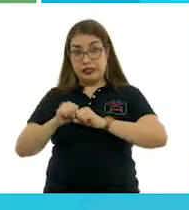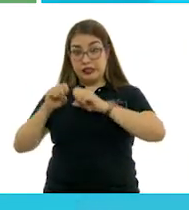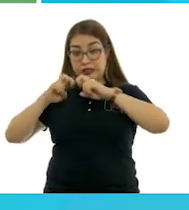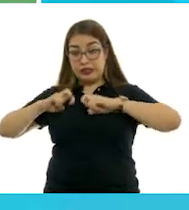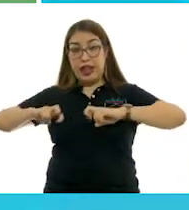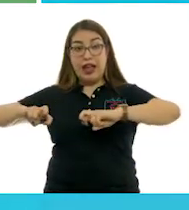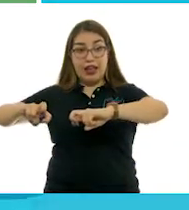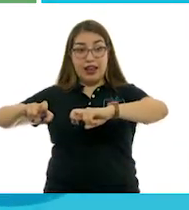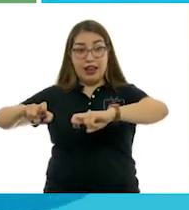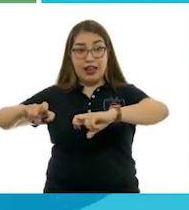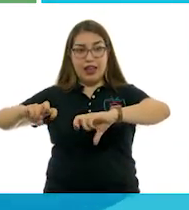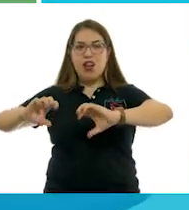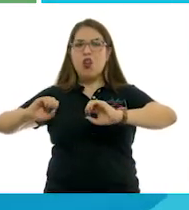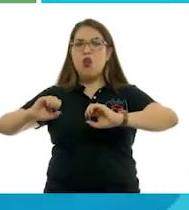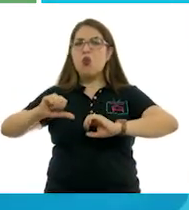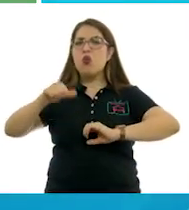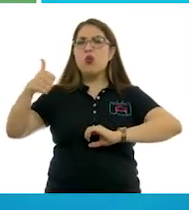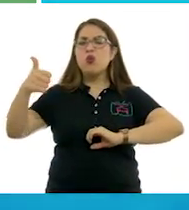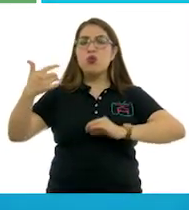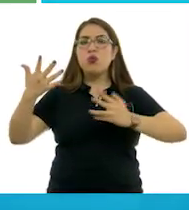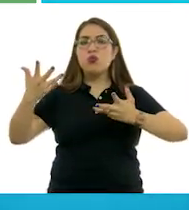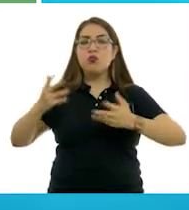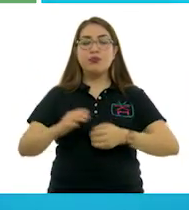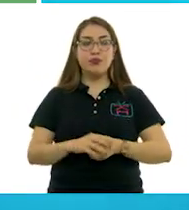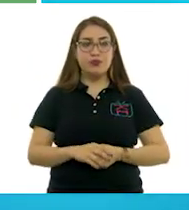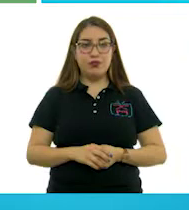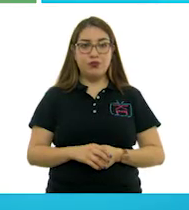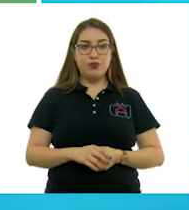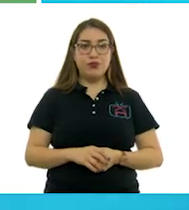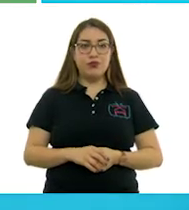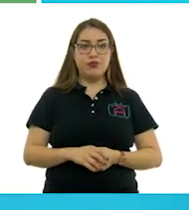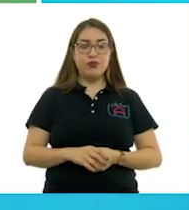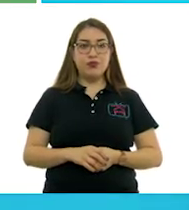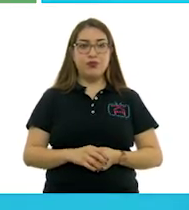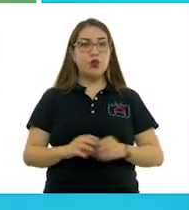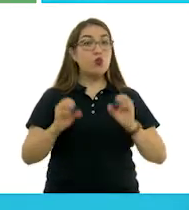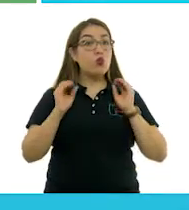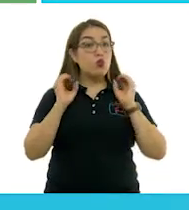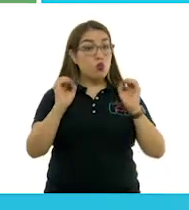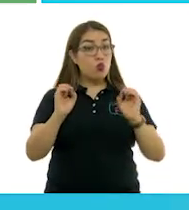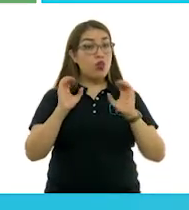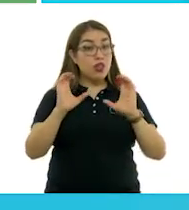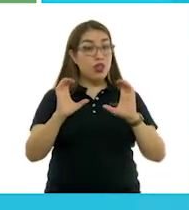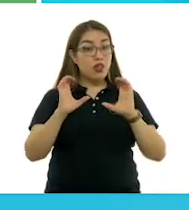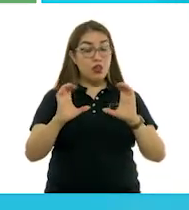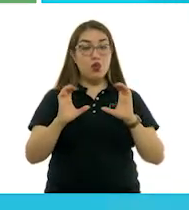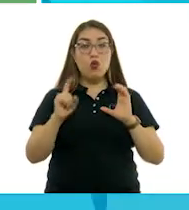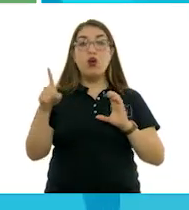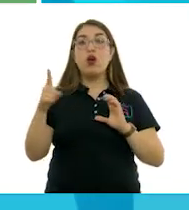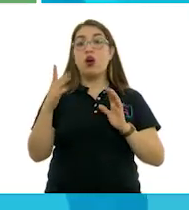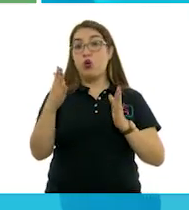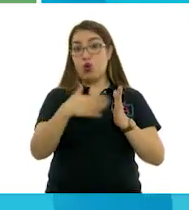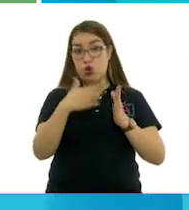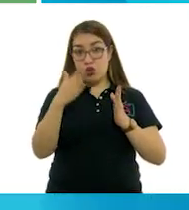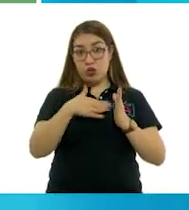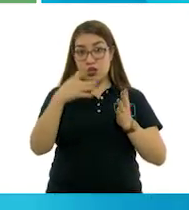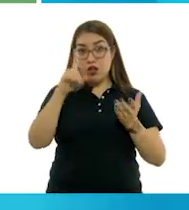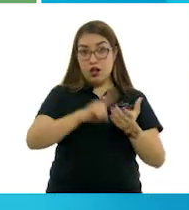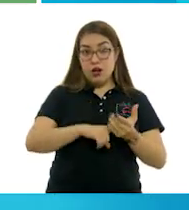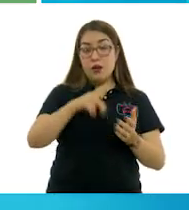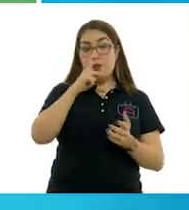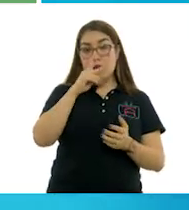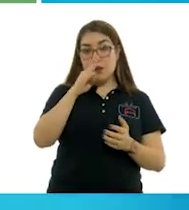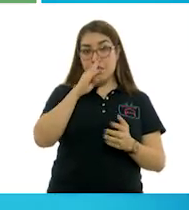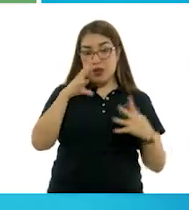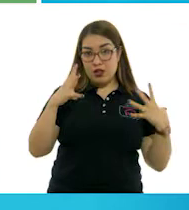cuál se te ocurre otro, Eric? Con mucha precaución en la cocina, por supuesto, con la supervisión de nuestros papás en